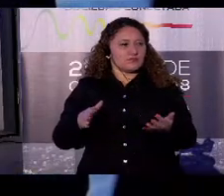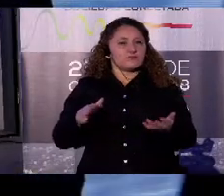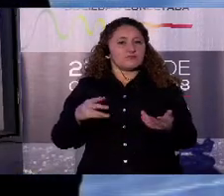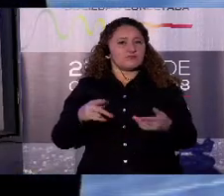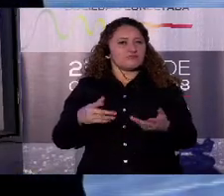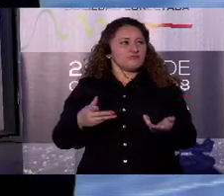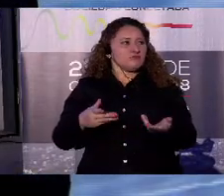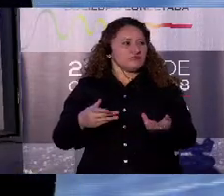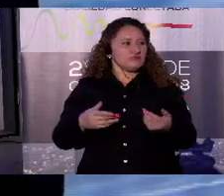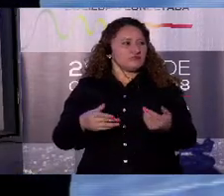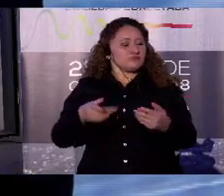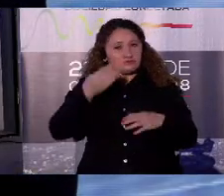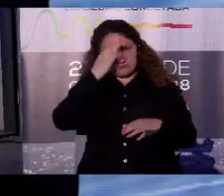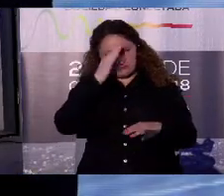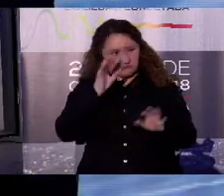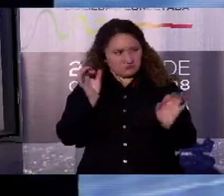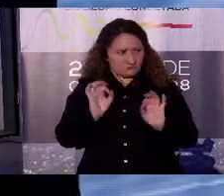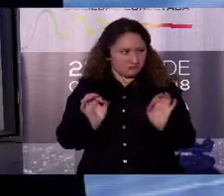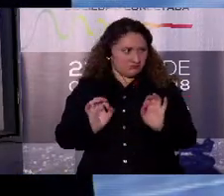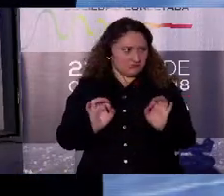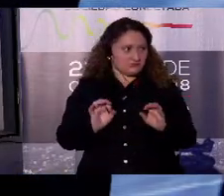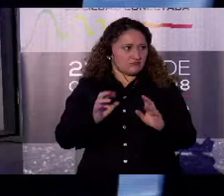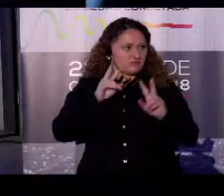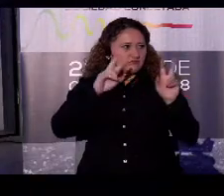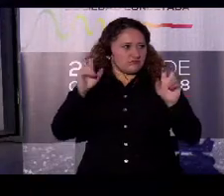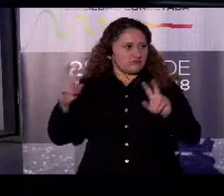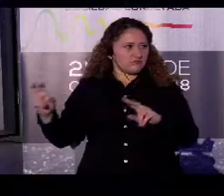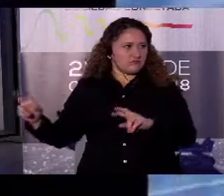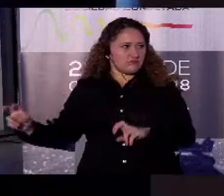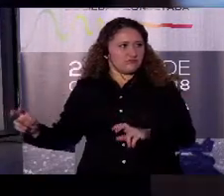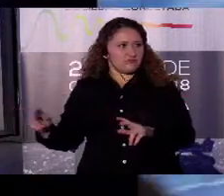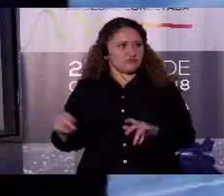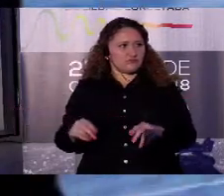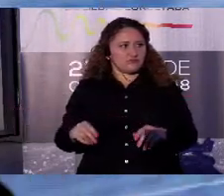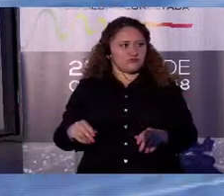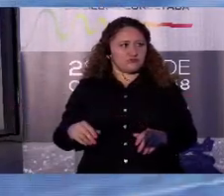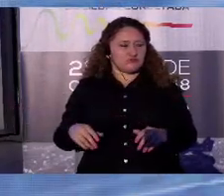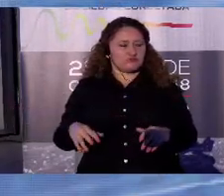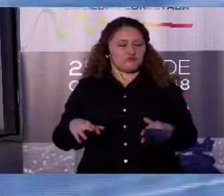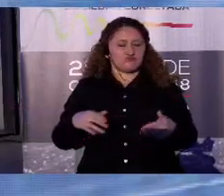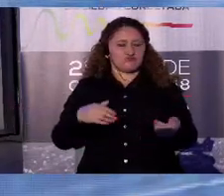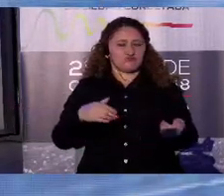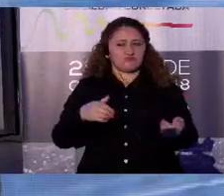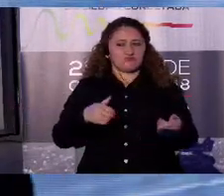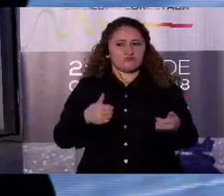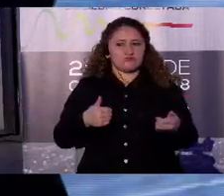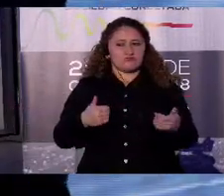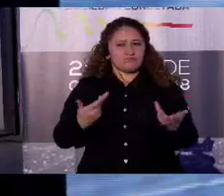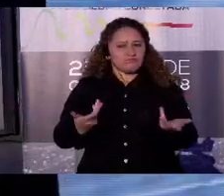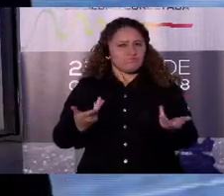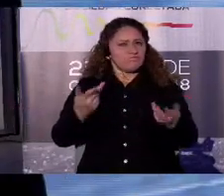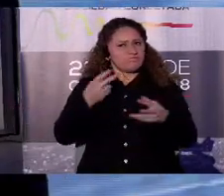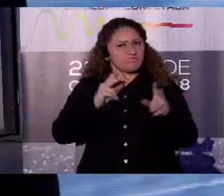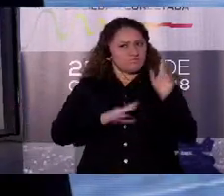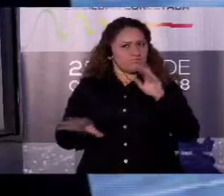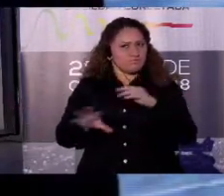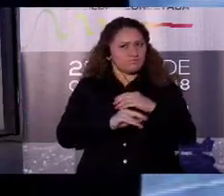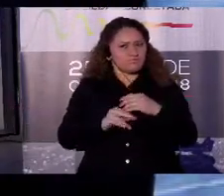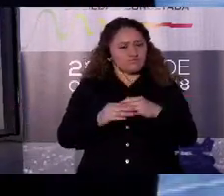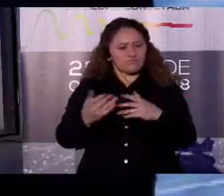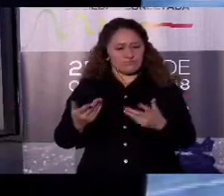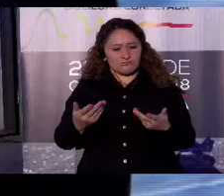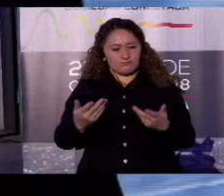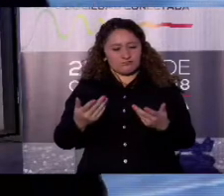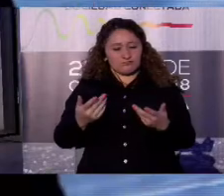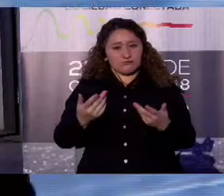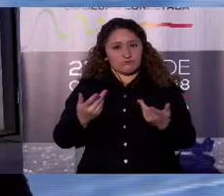momento duda que existen 2, 3 temas de tecnologías disruptivas que a todos nos generan